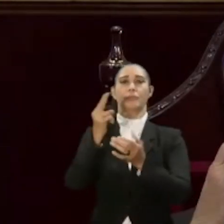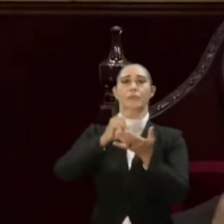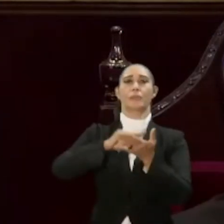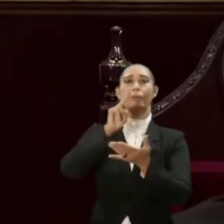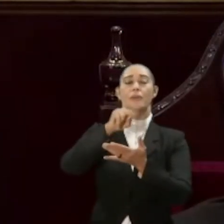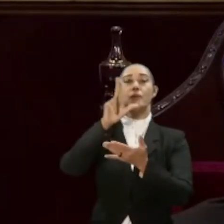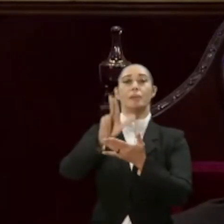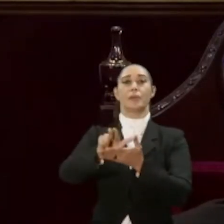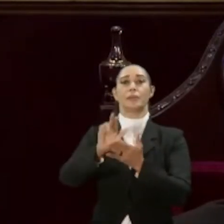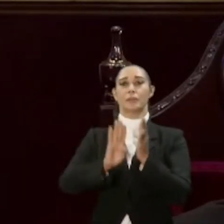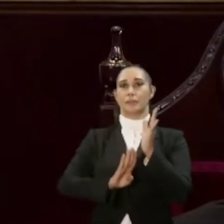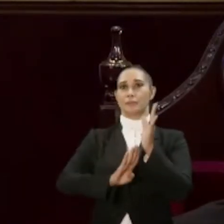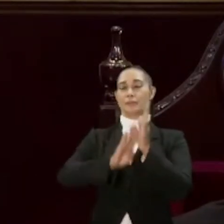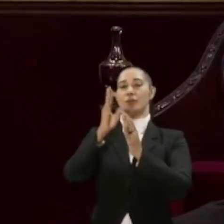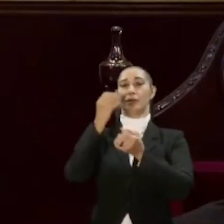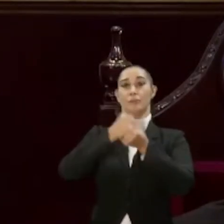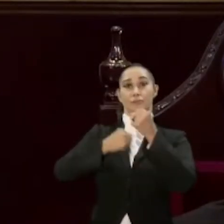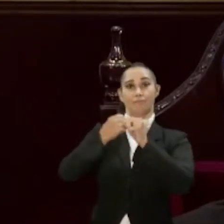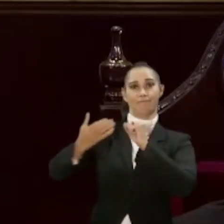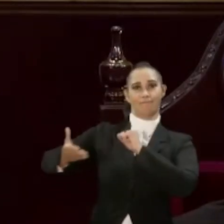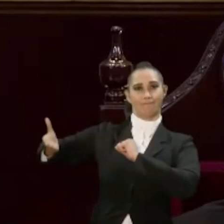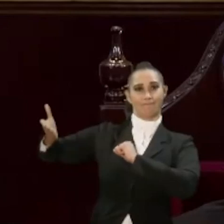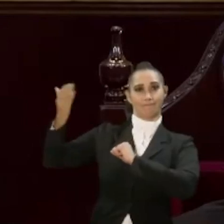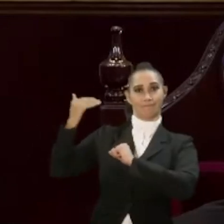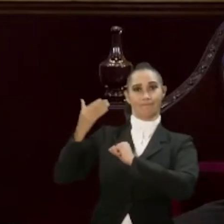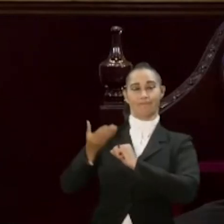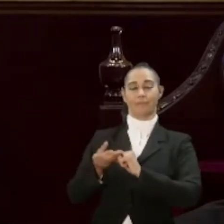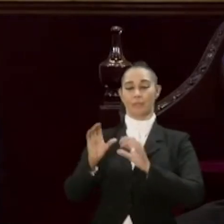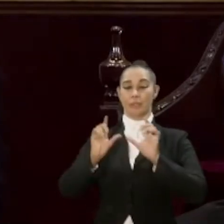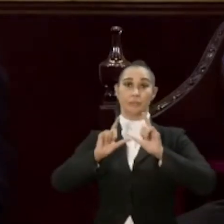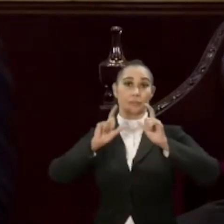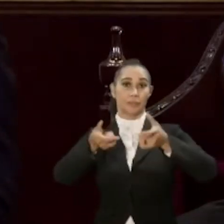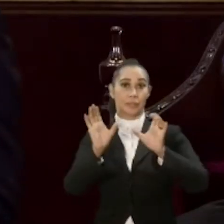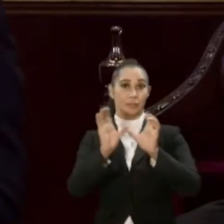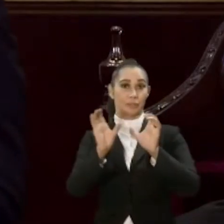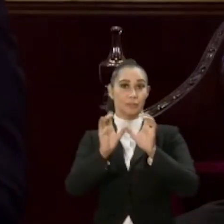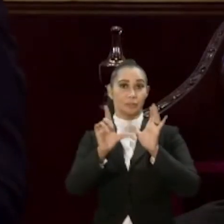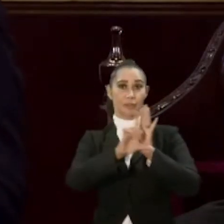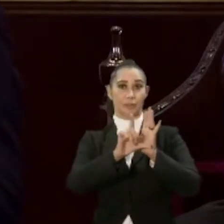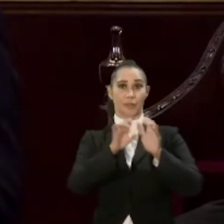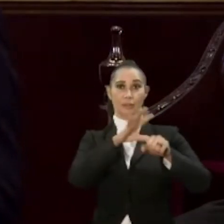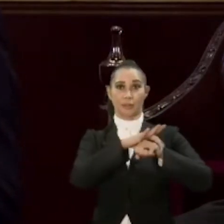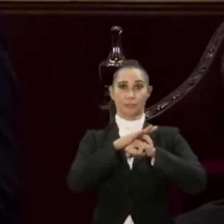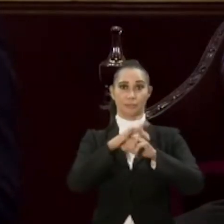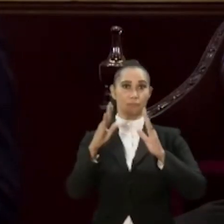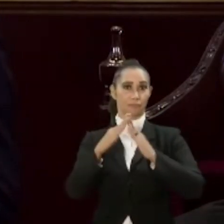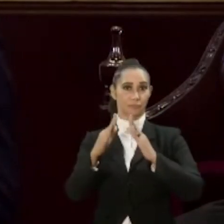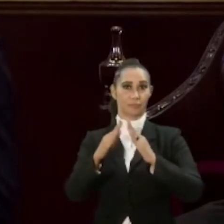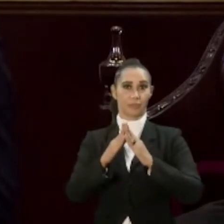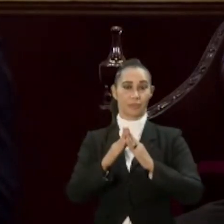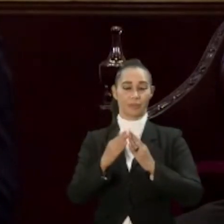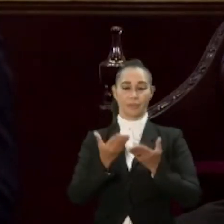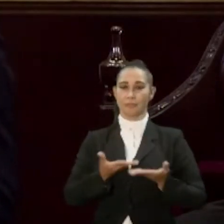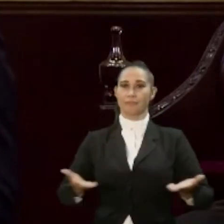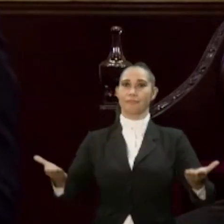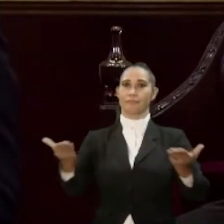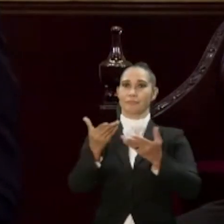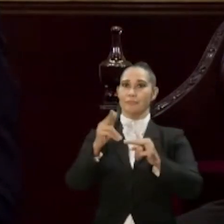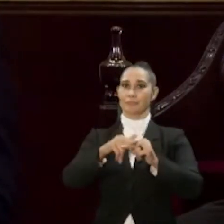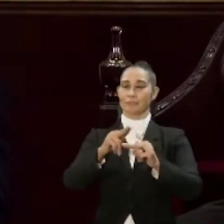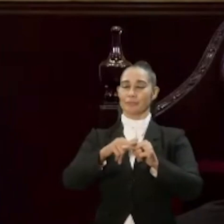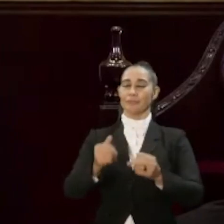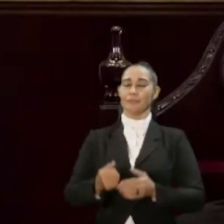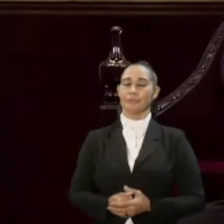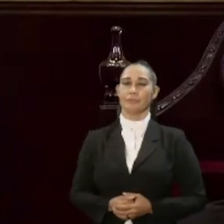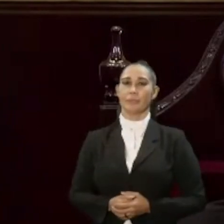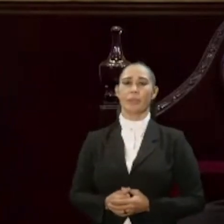2023 superaremos los años anteriores en cuanto a la entrega de certificados de título. Asambleístas, un